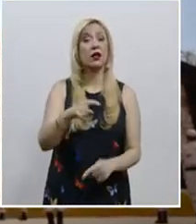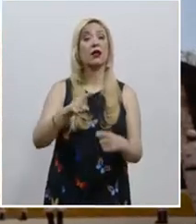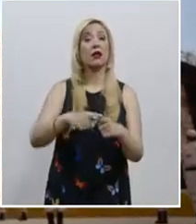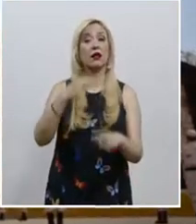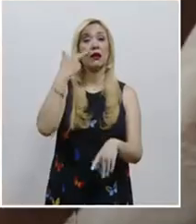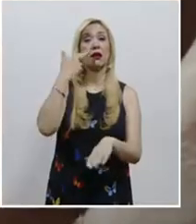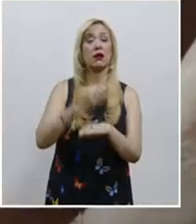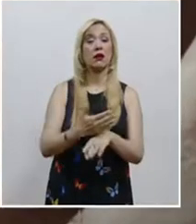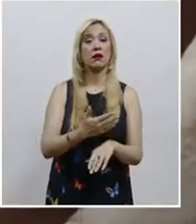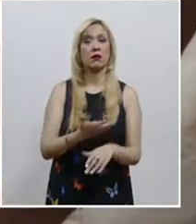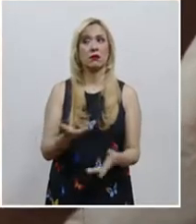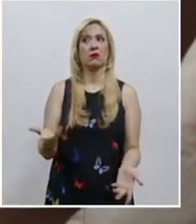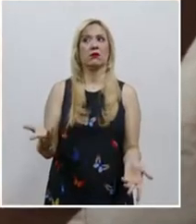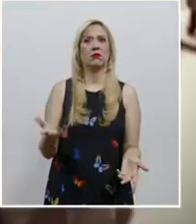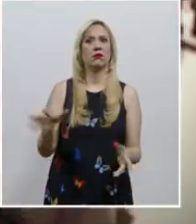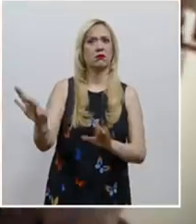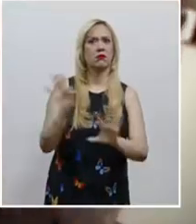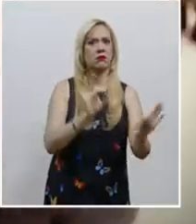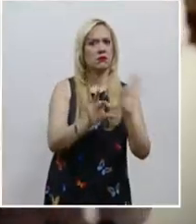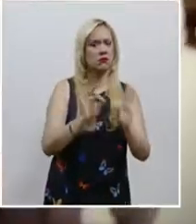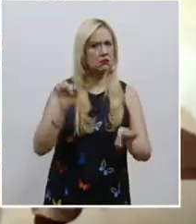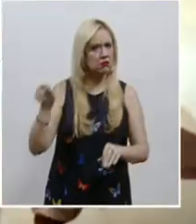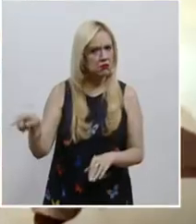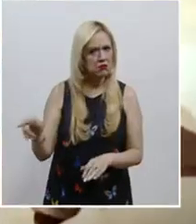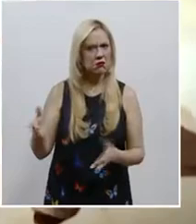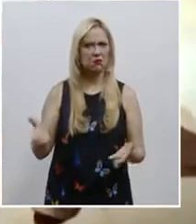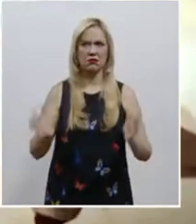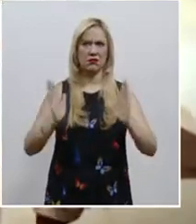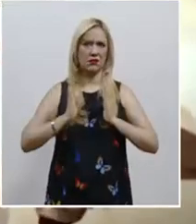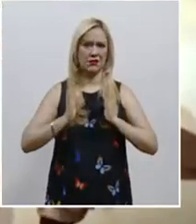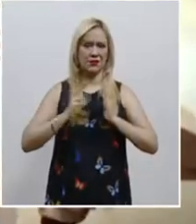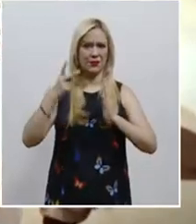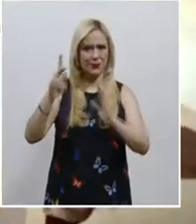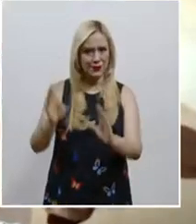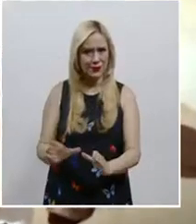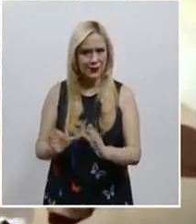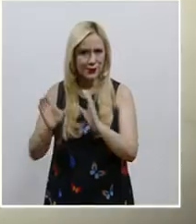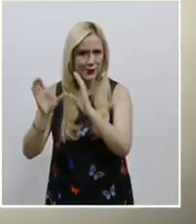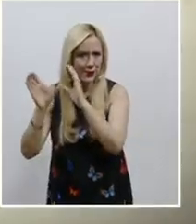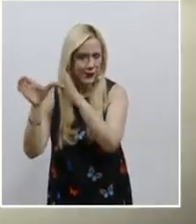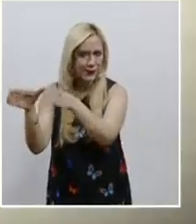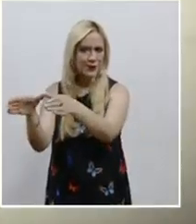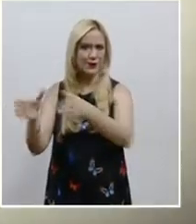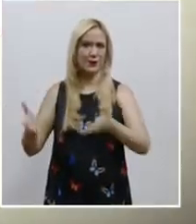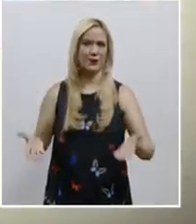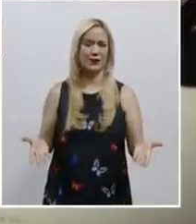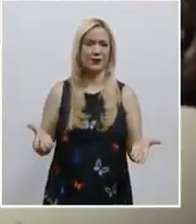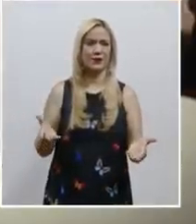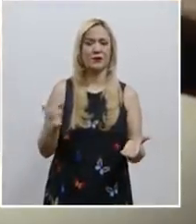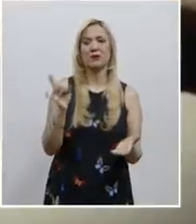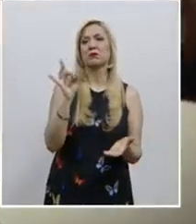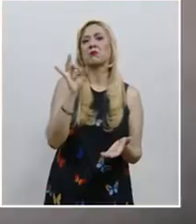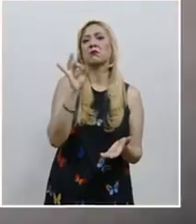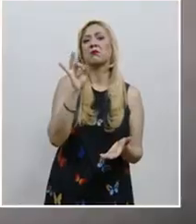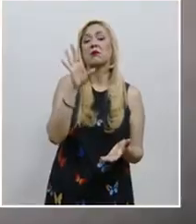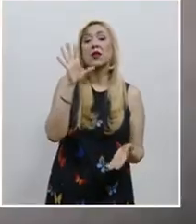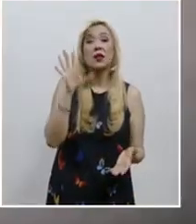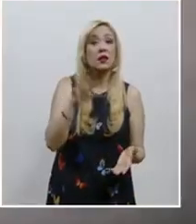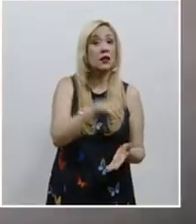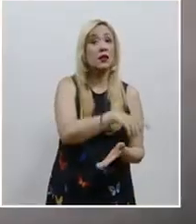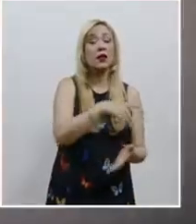y la adscripción a sus integrantes a las Fuerzas Armadas, quienes serían sometidos a la jurisdicción militar en caso de cometer algún